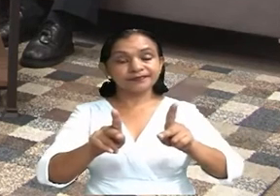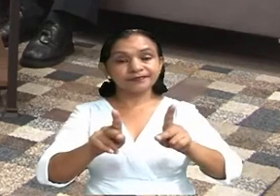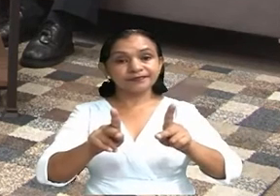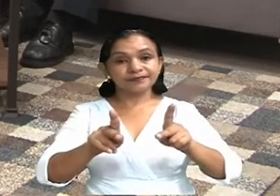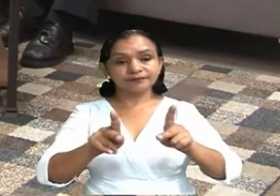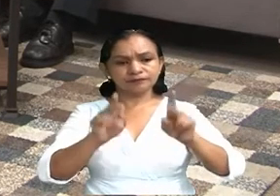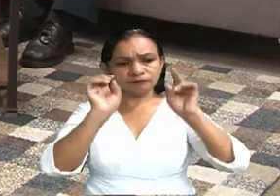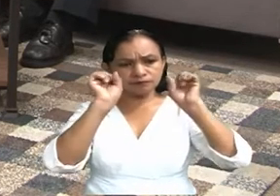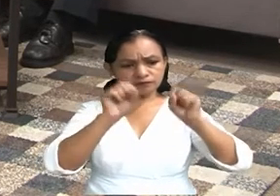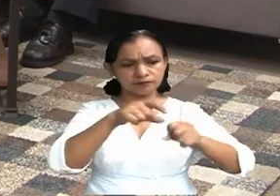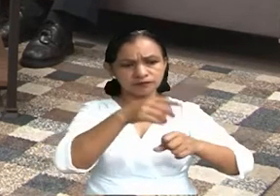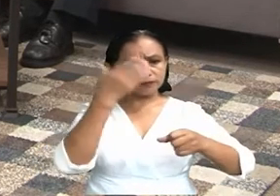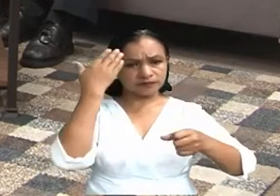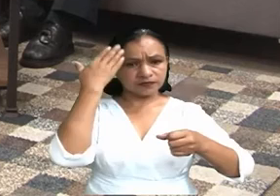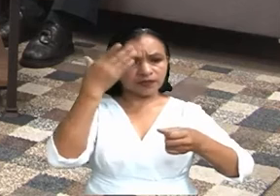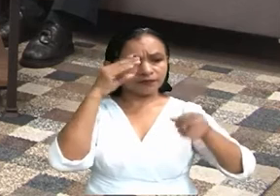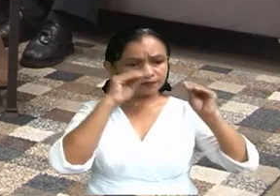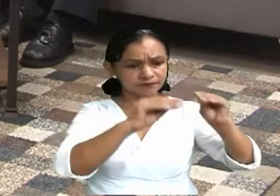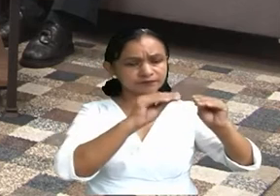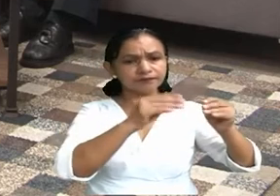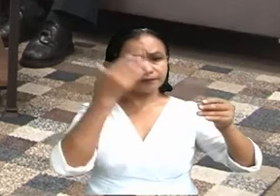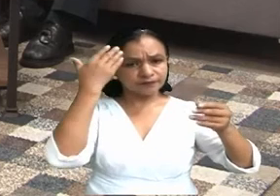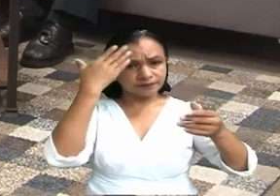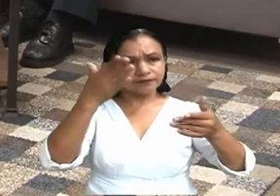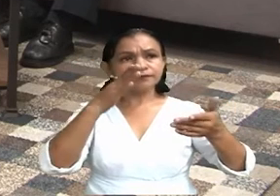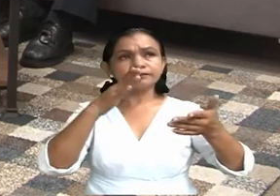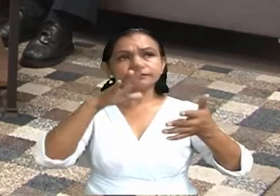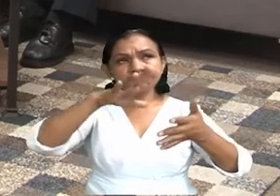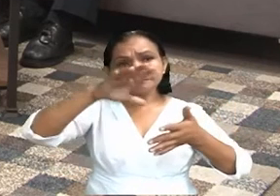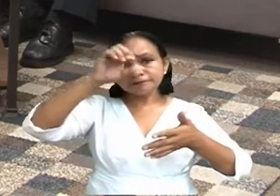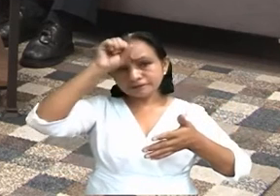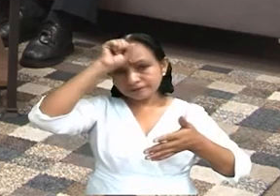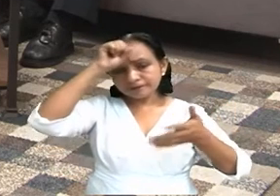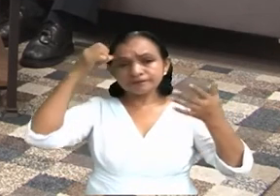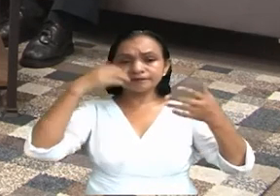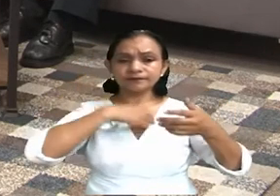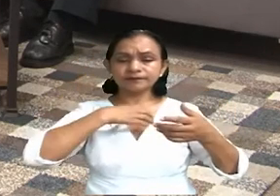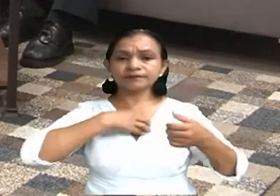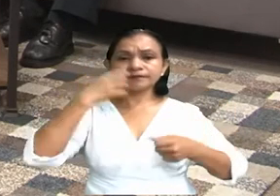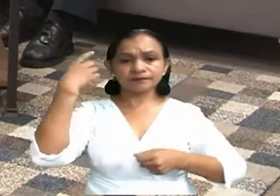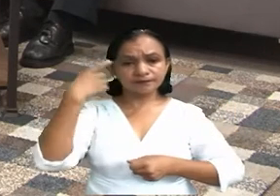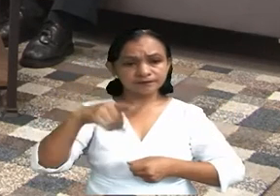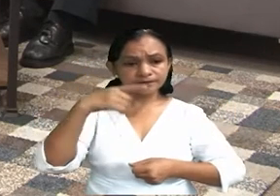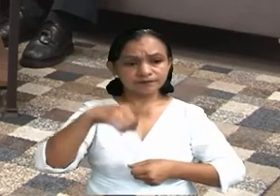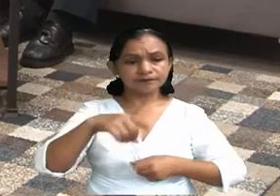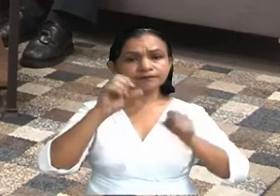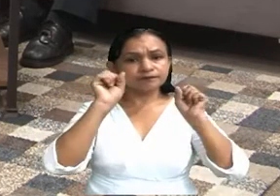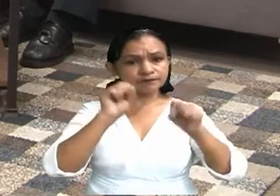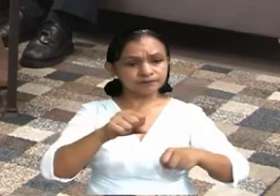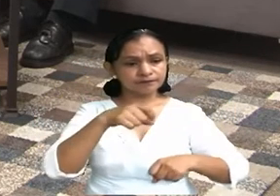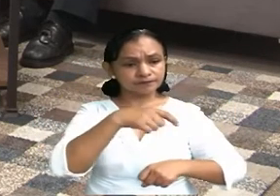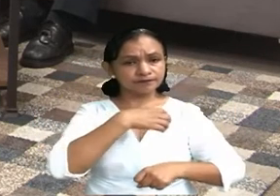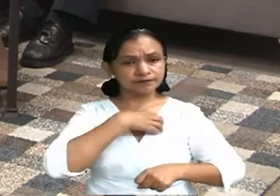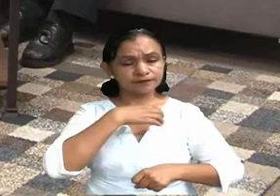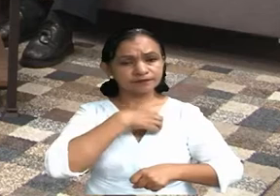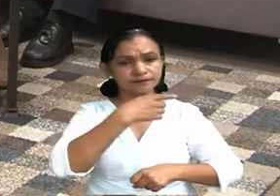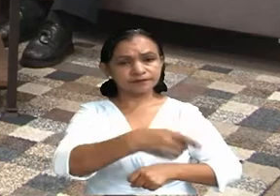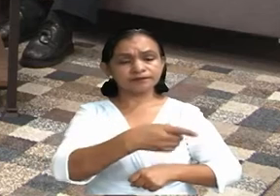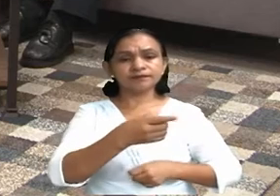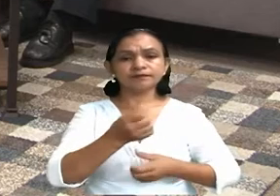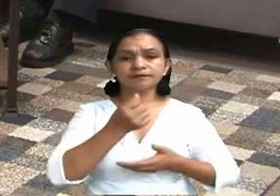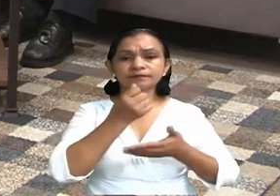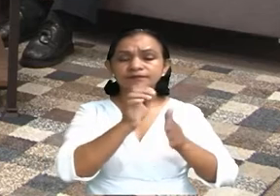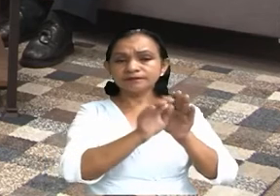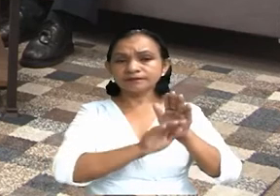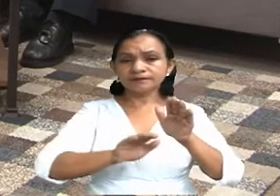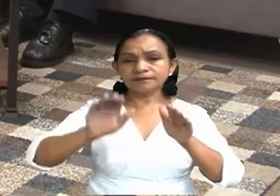está capacitada, está formada, está empoderada de sus derechos, eso es la retribución más